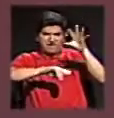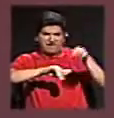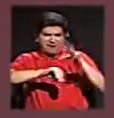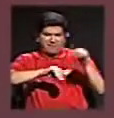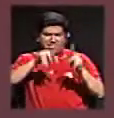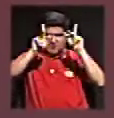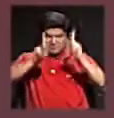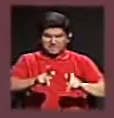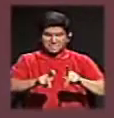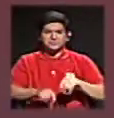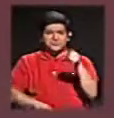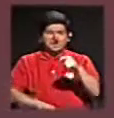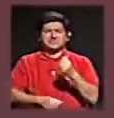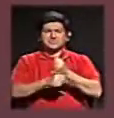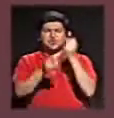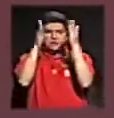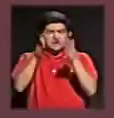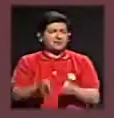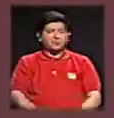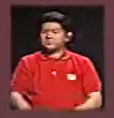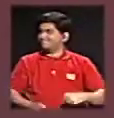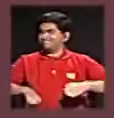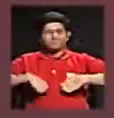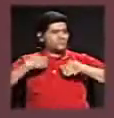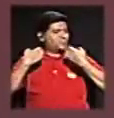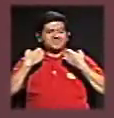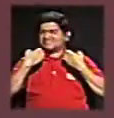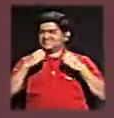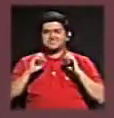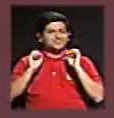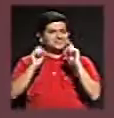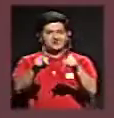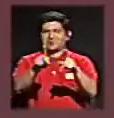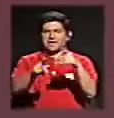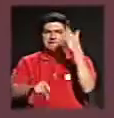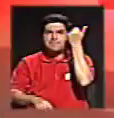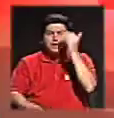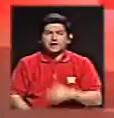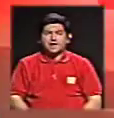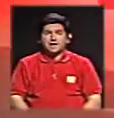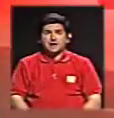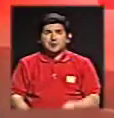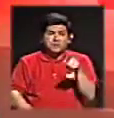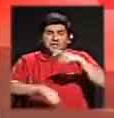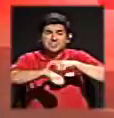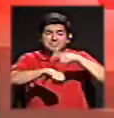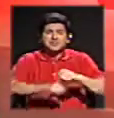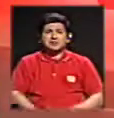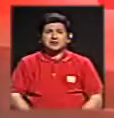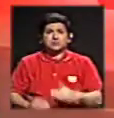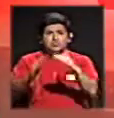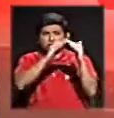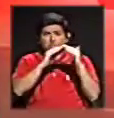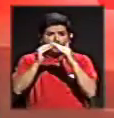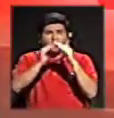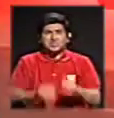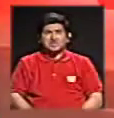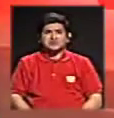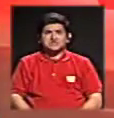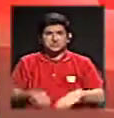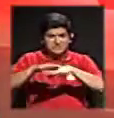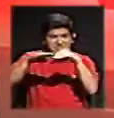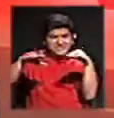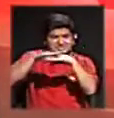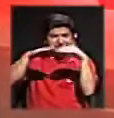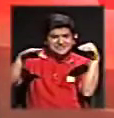más personas al mercado laboral no va a existir. ¿Por qué? Porque los flujos de población en edad productiva van a